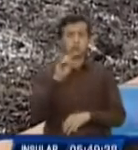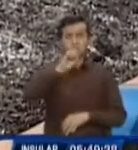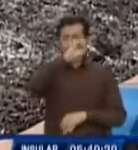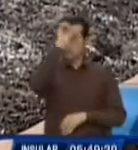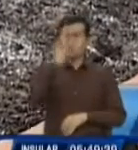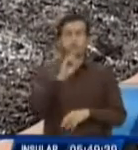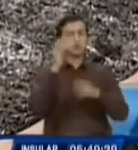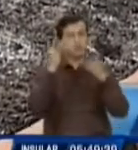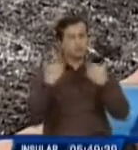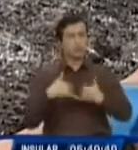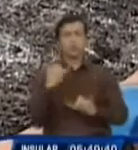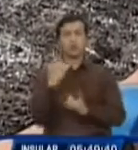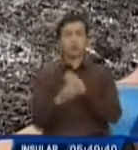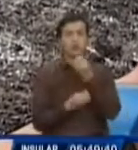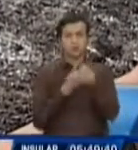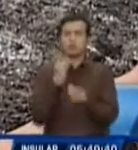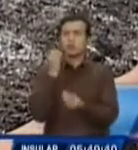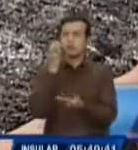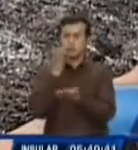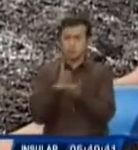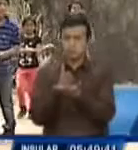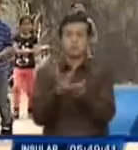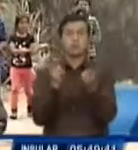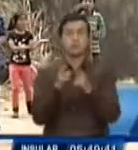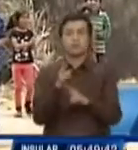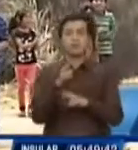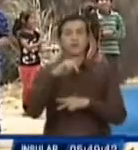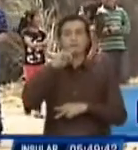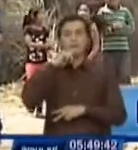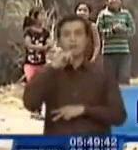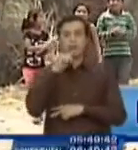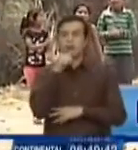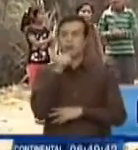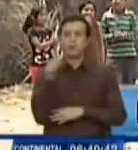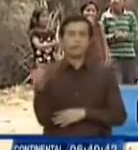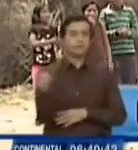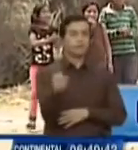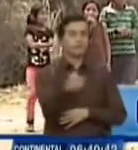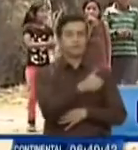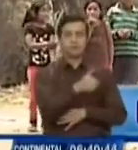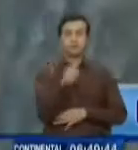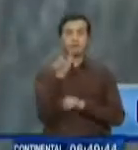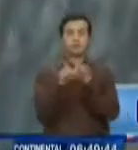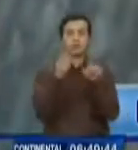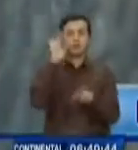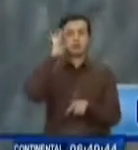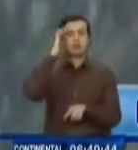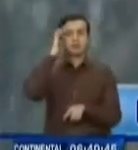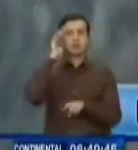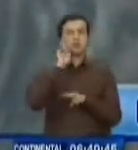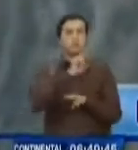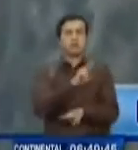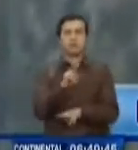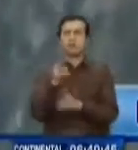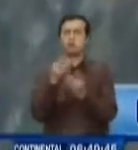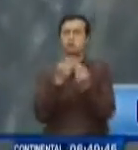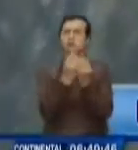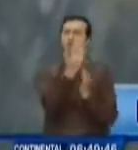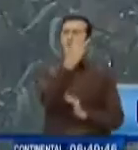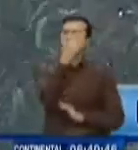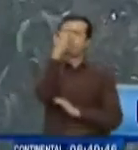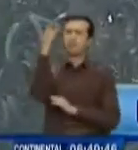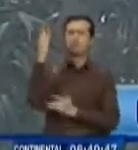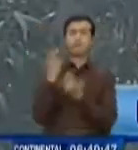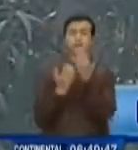tareas de liquidación y otras de enfriamiento. En el sector, los moradores observaron con preocupación cómo se consumían varias hectáreas de